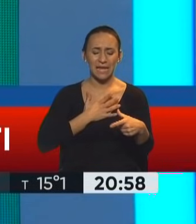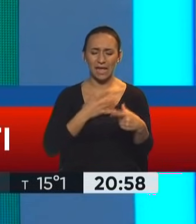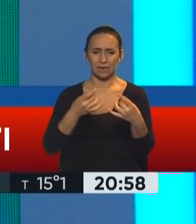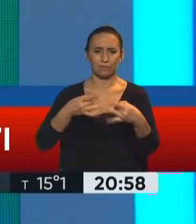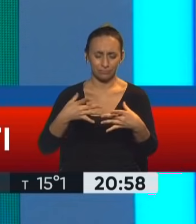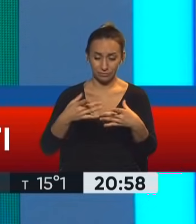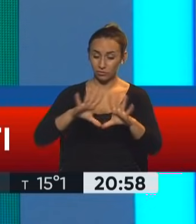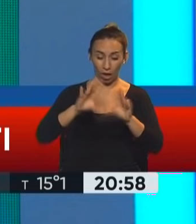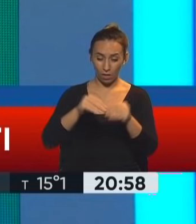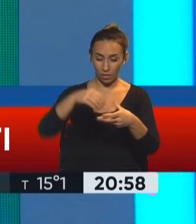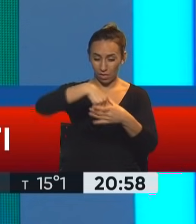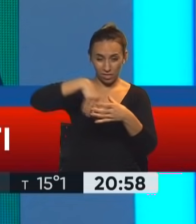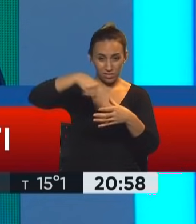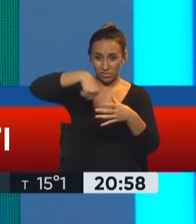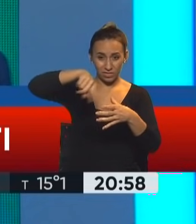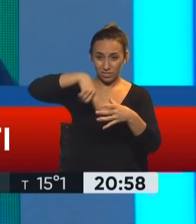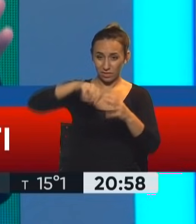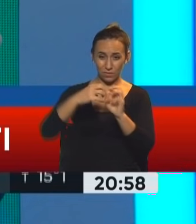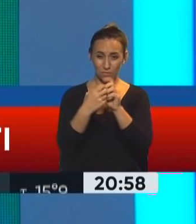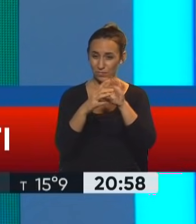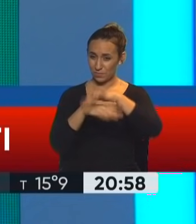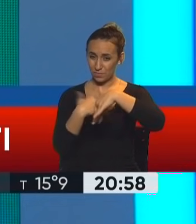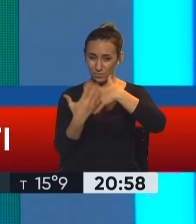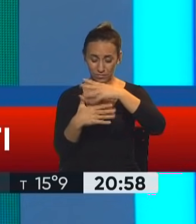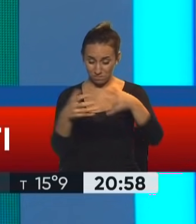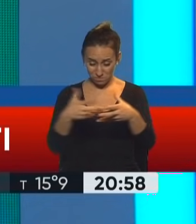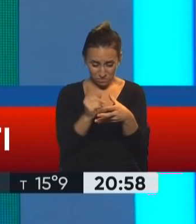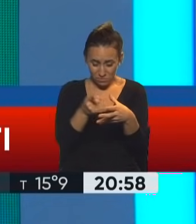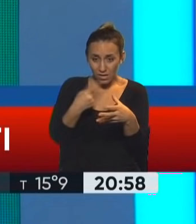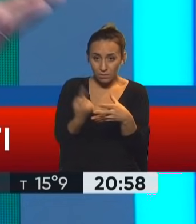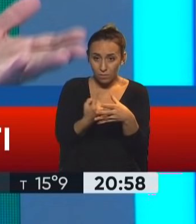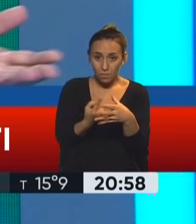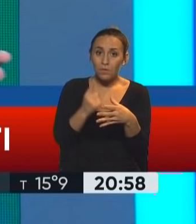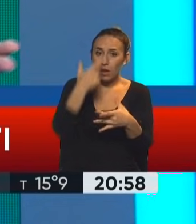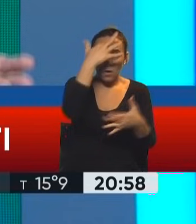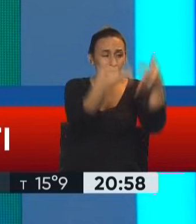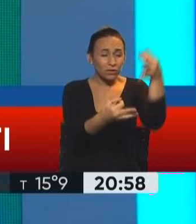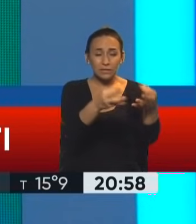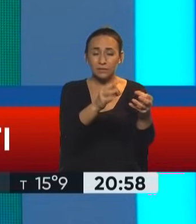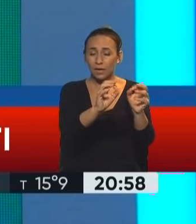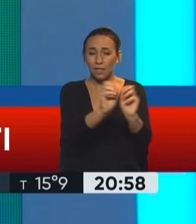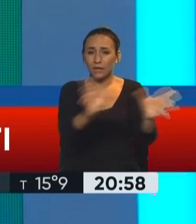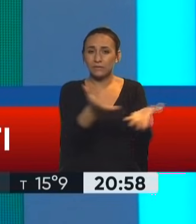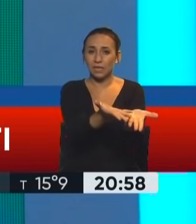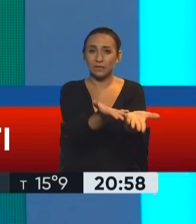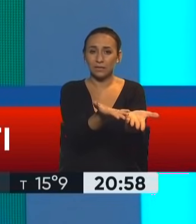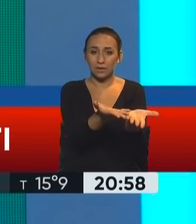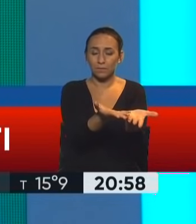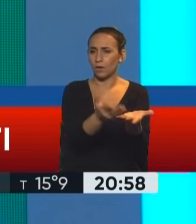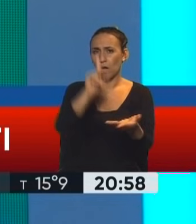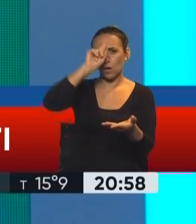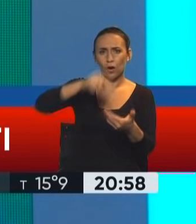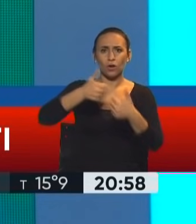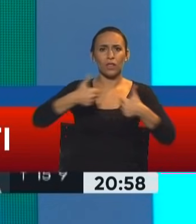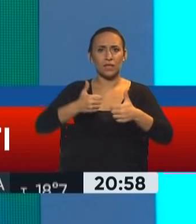y mientras la justicia es un desastre, un verdadero desastre. O sea que es un tema, ¿no? Tener una Corte